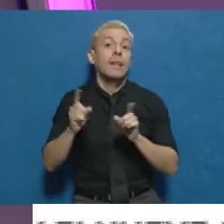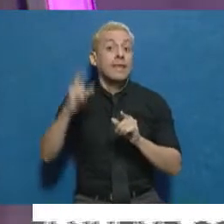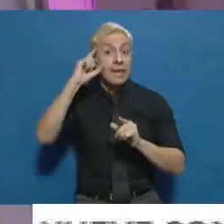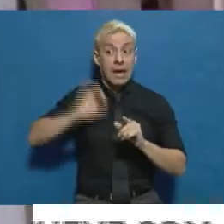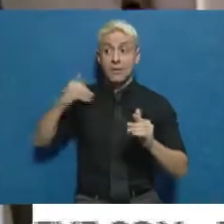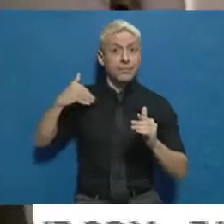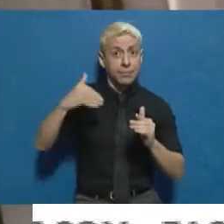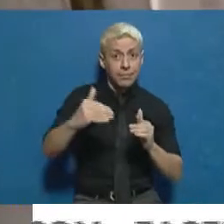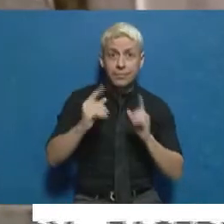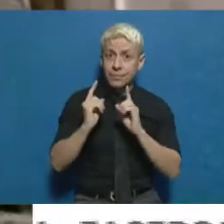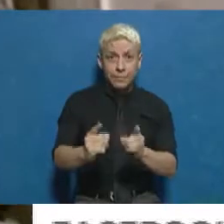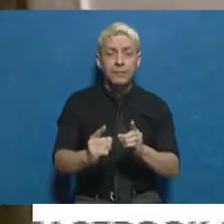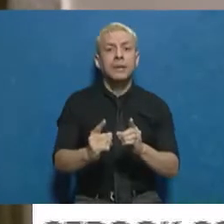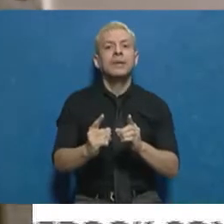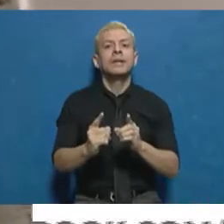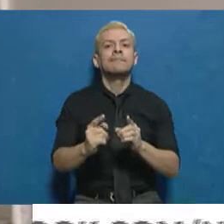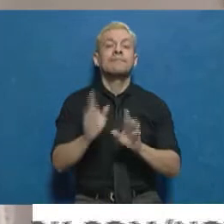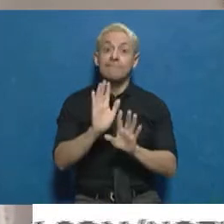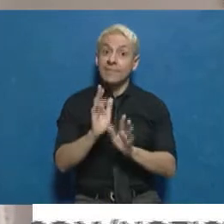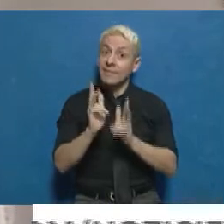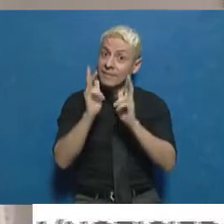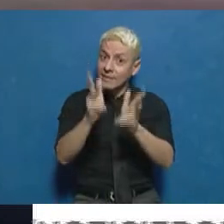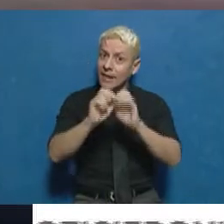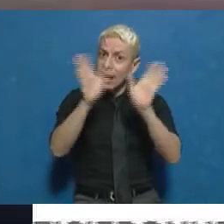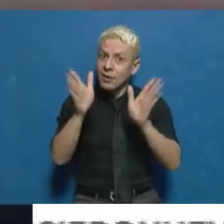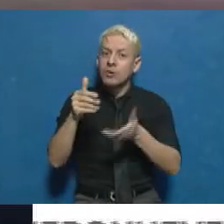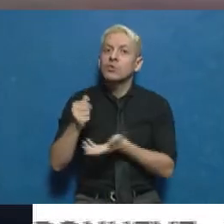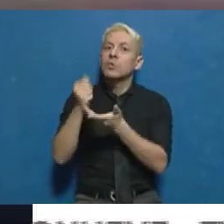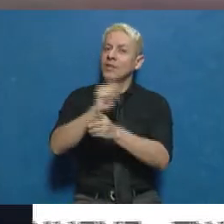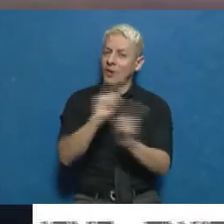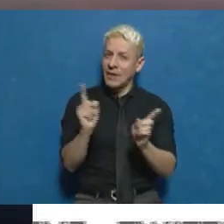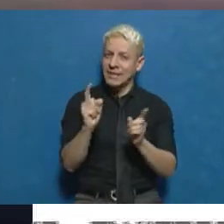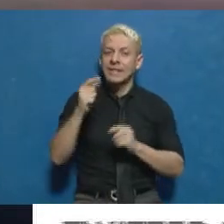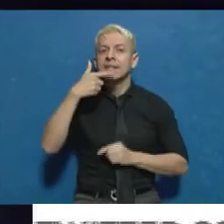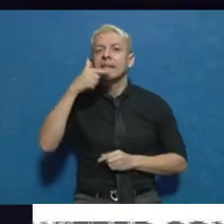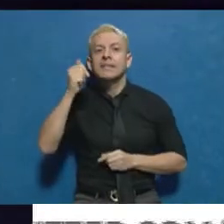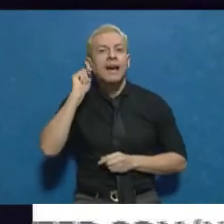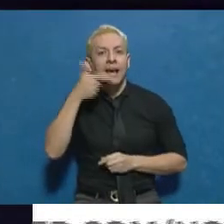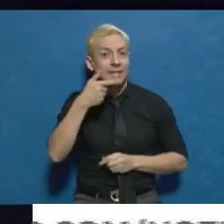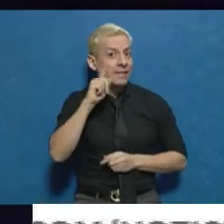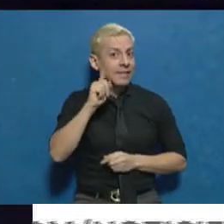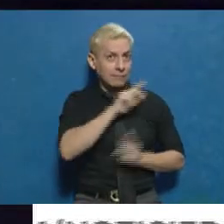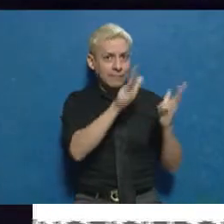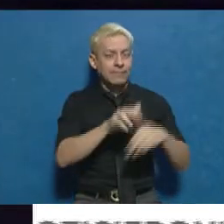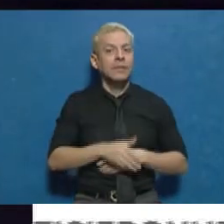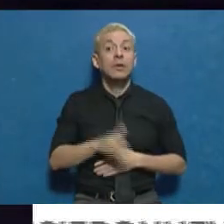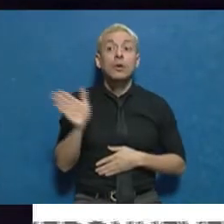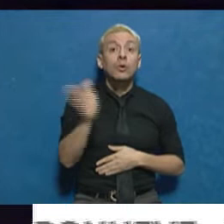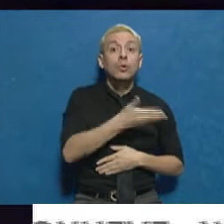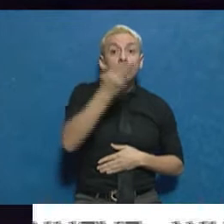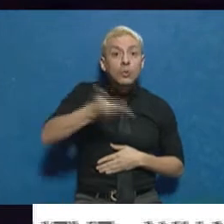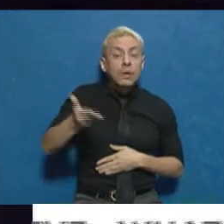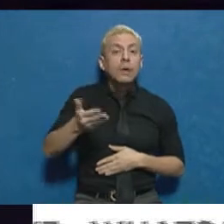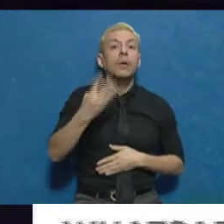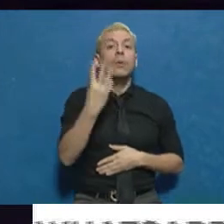a mantener y que no es un subsidio. Lo aclara Anabel Fernández Agasti. Le escucha. En que todos los usuarios pagamos un